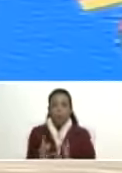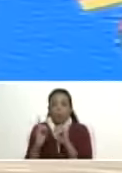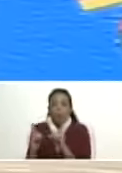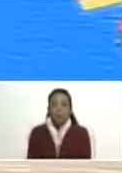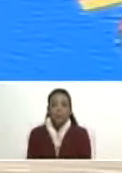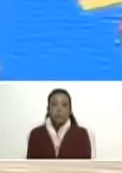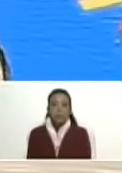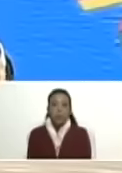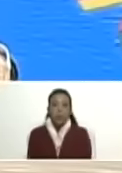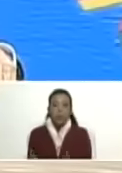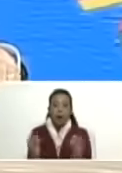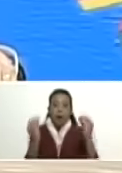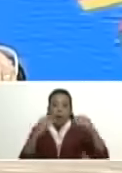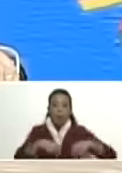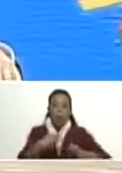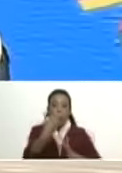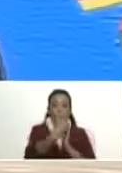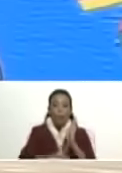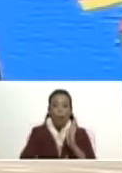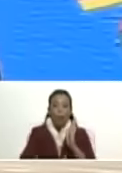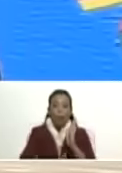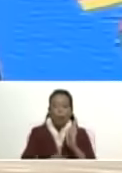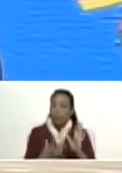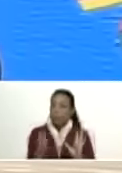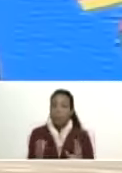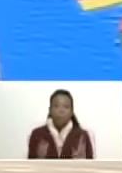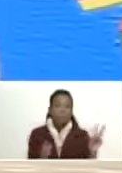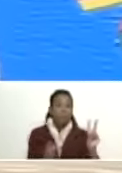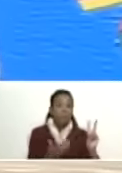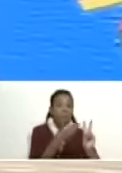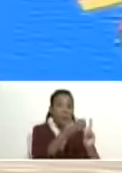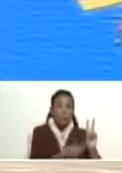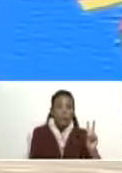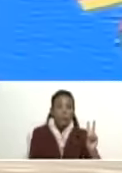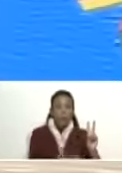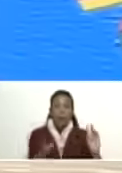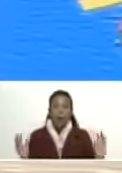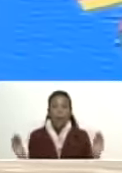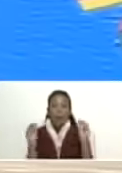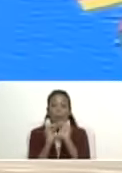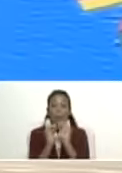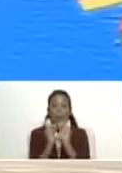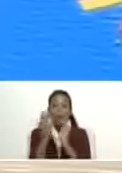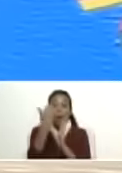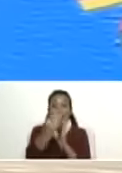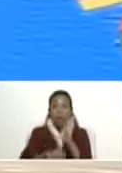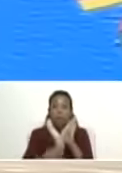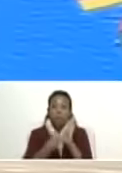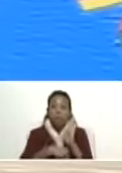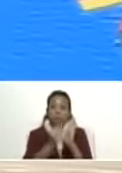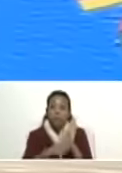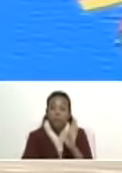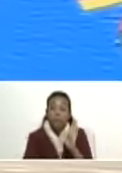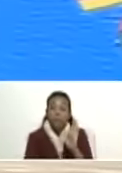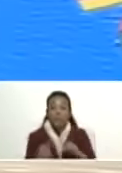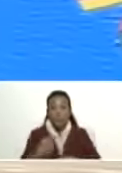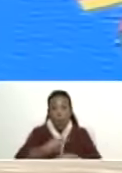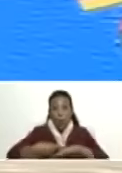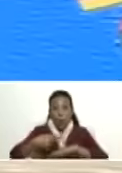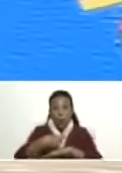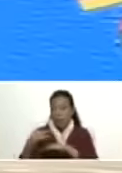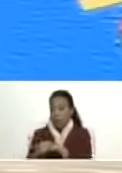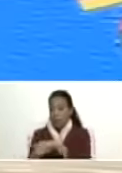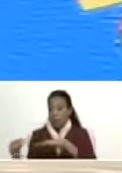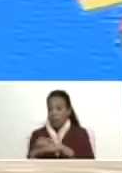en el marco del Acuerdo de Ginebra si no cuenta con el visto bueno, consensuado y firmado de los gobiernos de Guyana